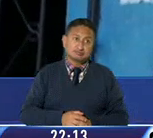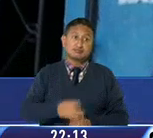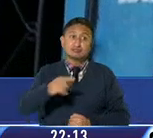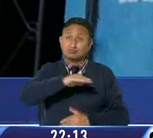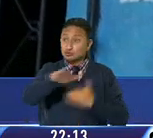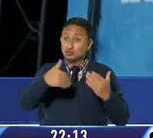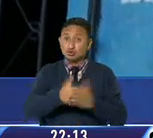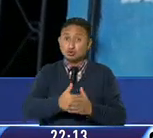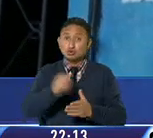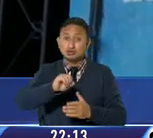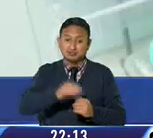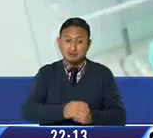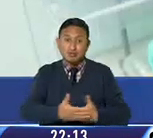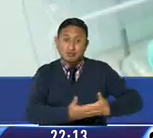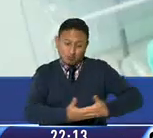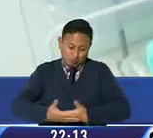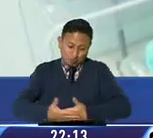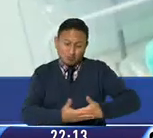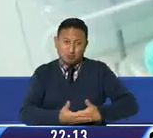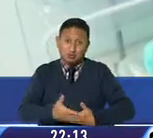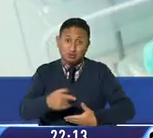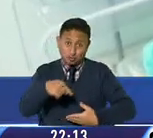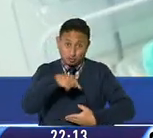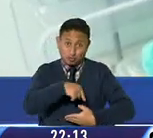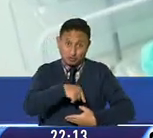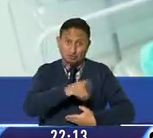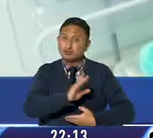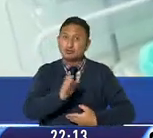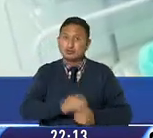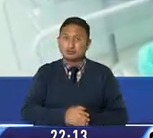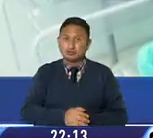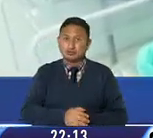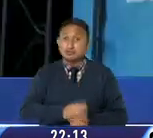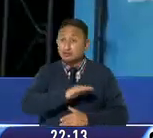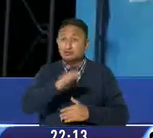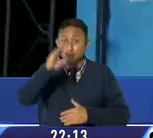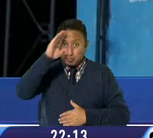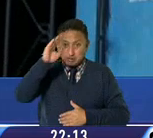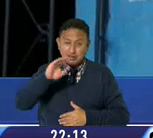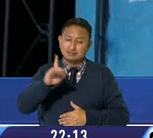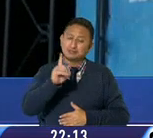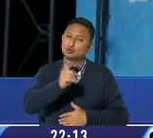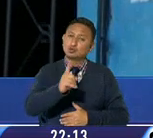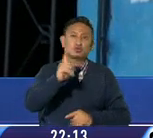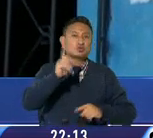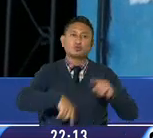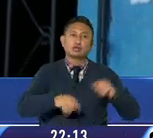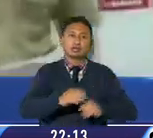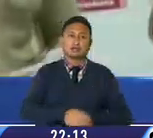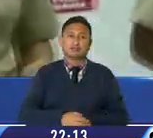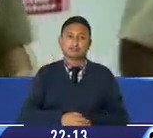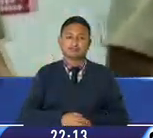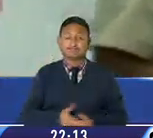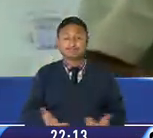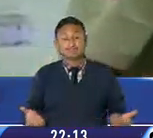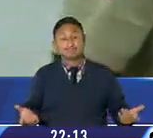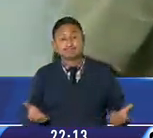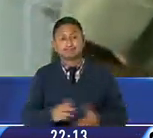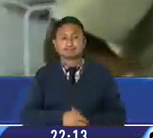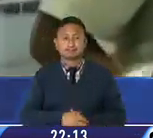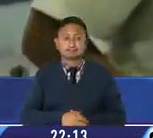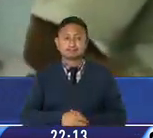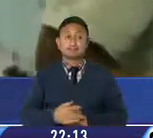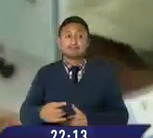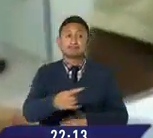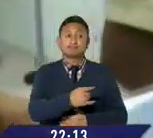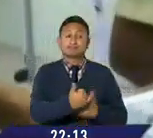porque el bebé, ni un bebé no tiene la culpa de nada. Entonces, pero la policía lastimosamente no nos dejó quedarnos con el bebé. Y allí está, en el área